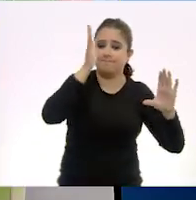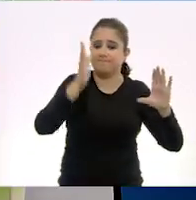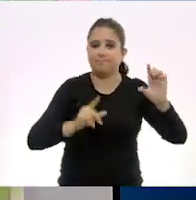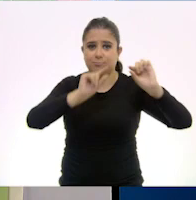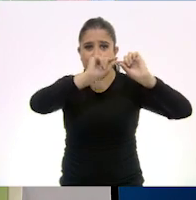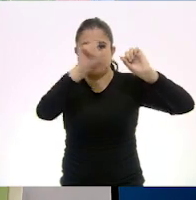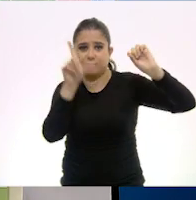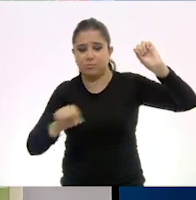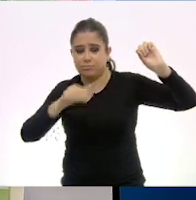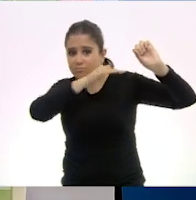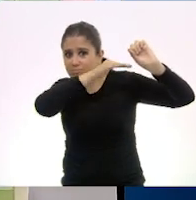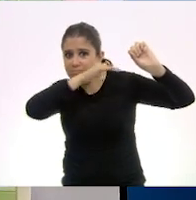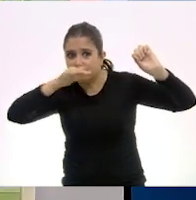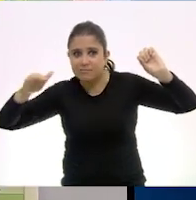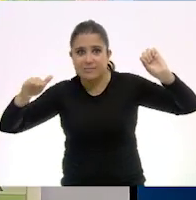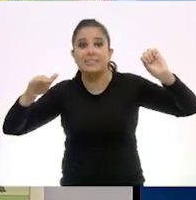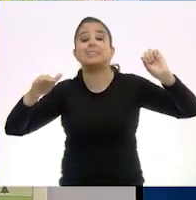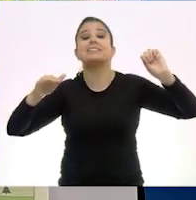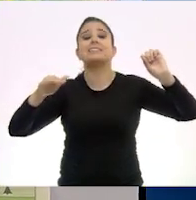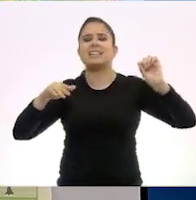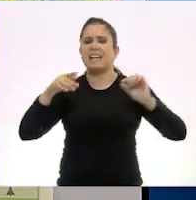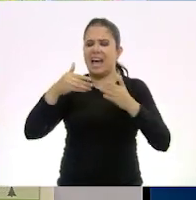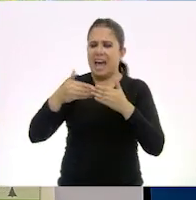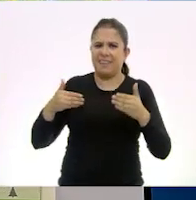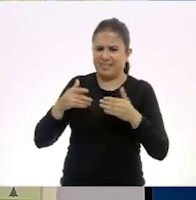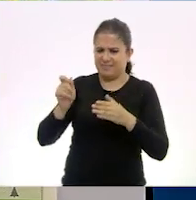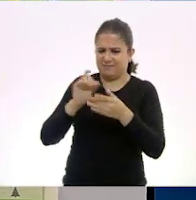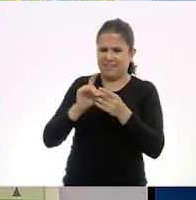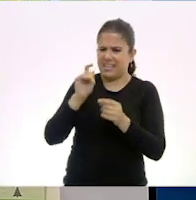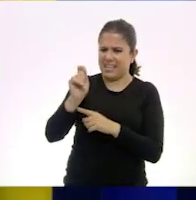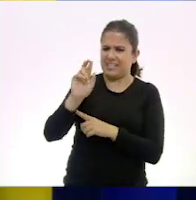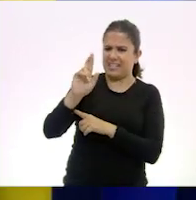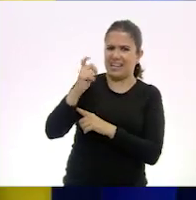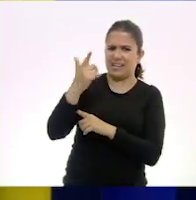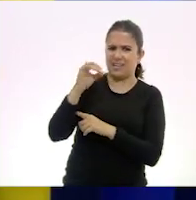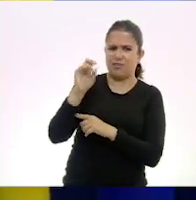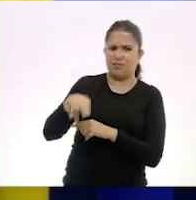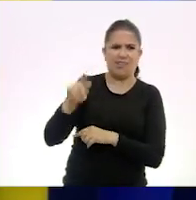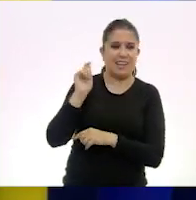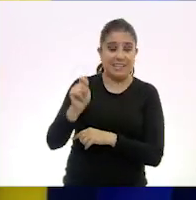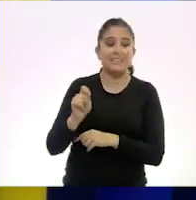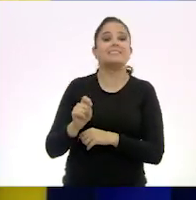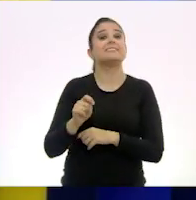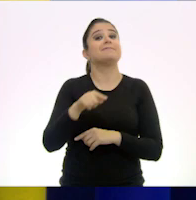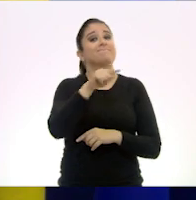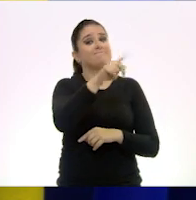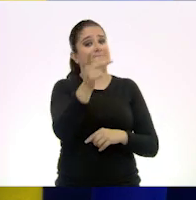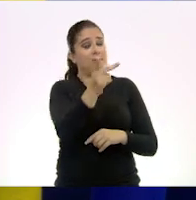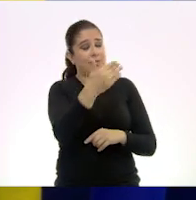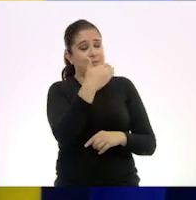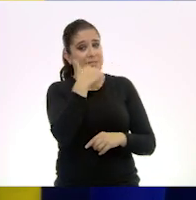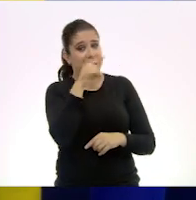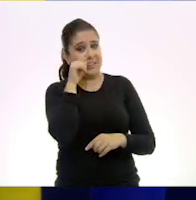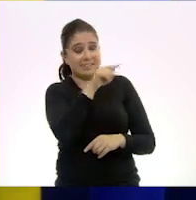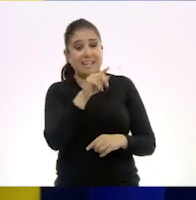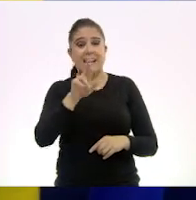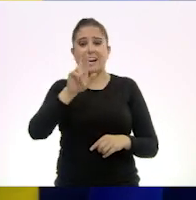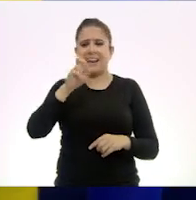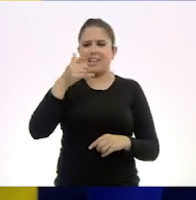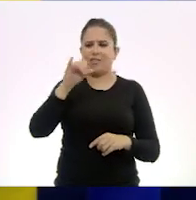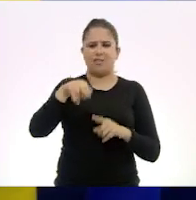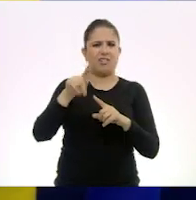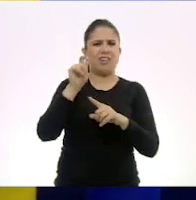Pero antes de continuar, ¿podría decirnos qué es una región? Magnífica pregunta. Ese dato lo